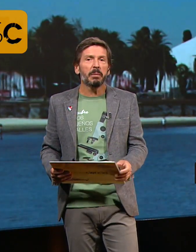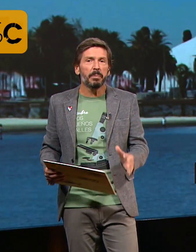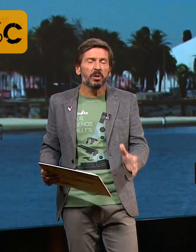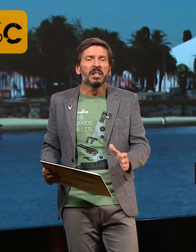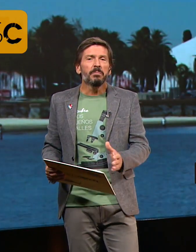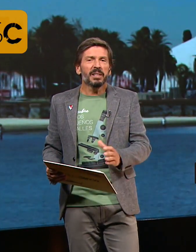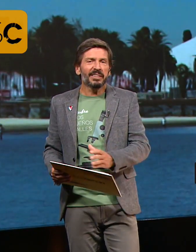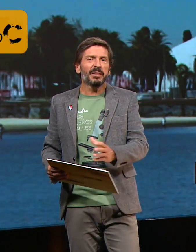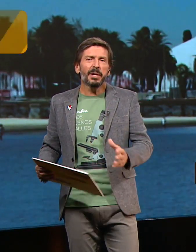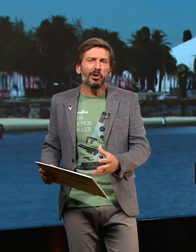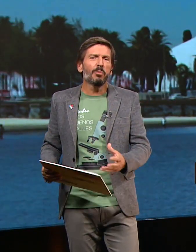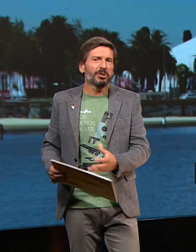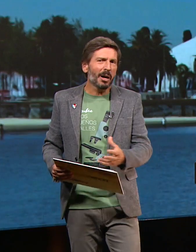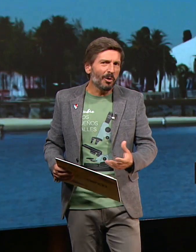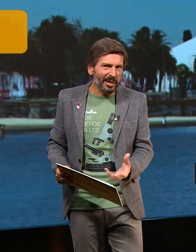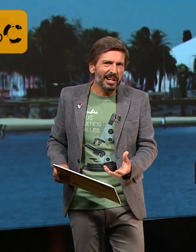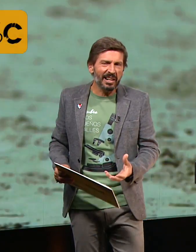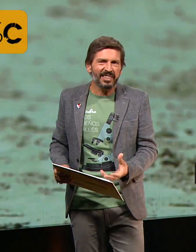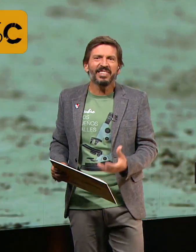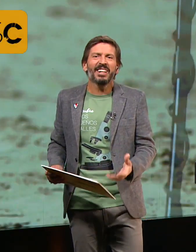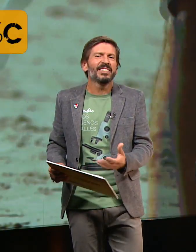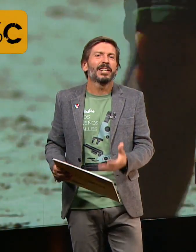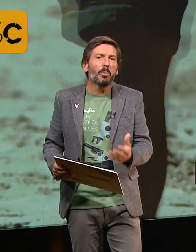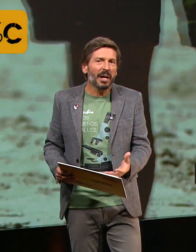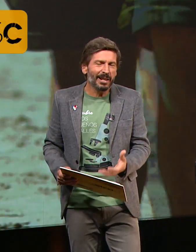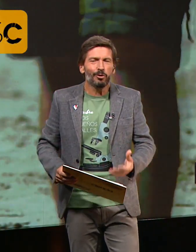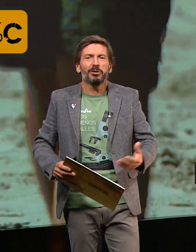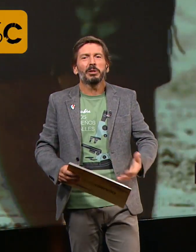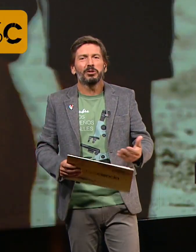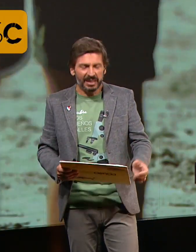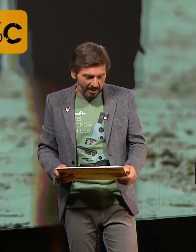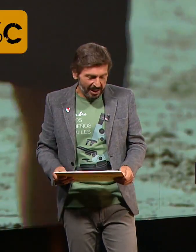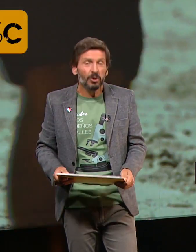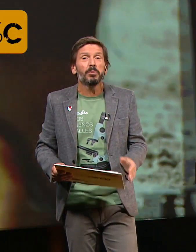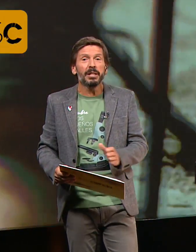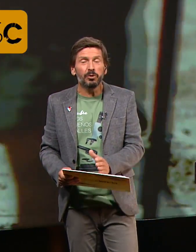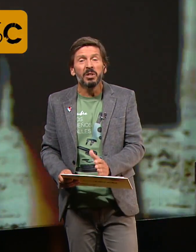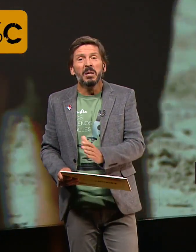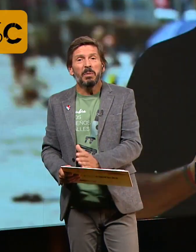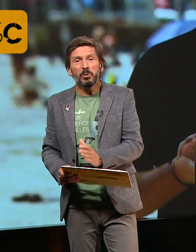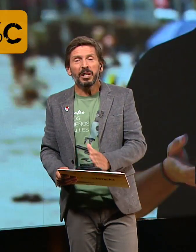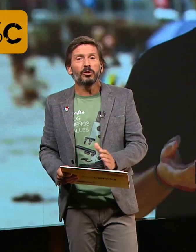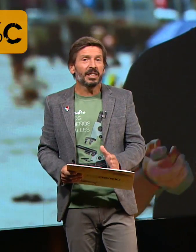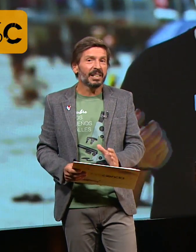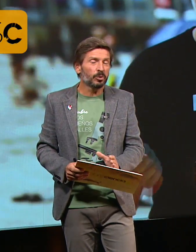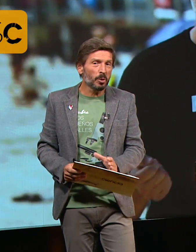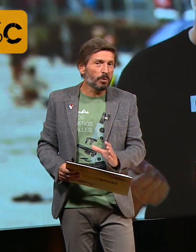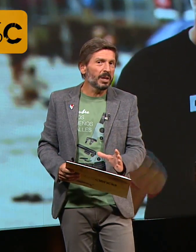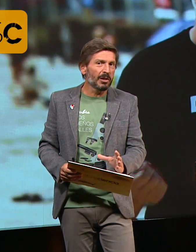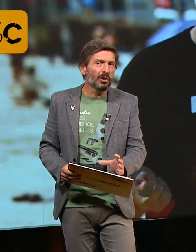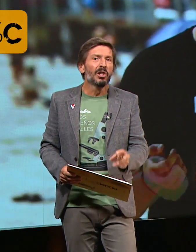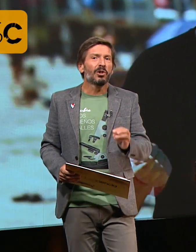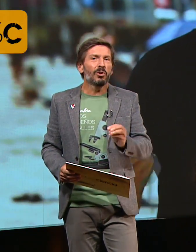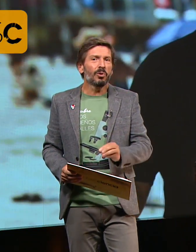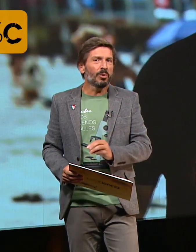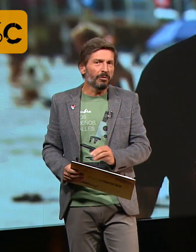nuevo esquema. Pero mientras se ve cómo se va a gobernar la ciencia no para, el conocimiento sigue trabajando, y por eso vamos a contar en estudios, por un